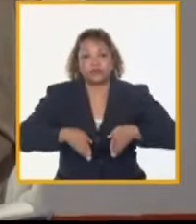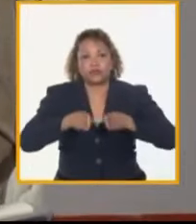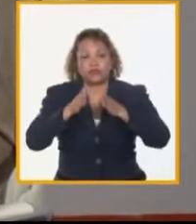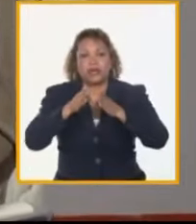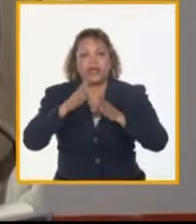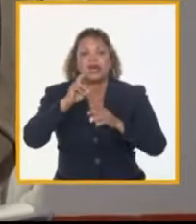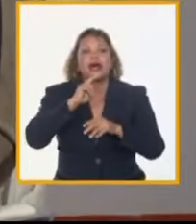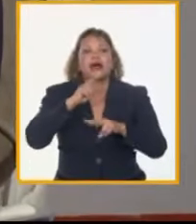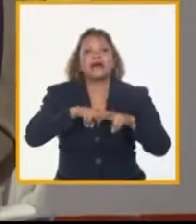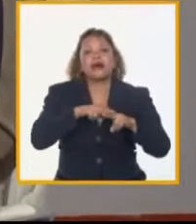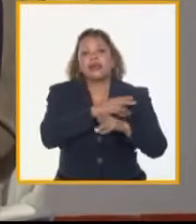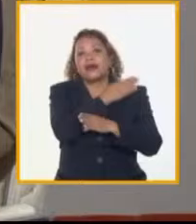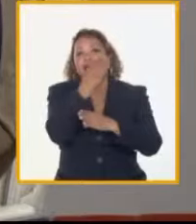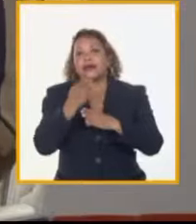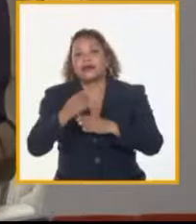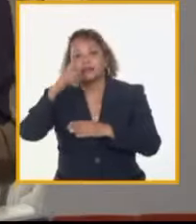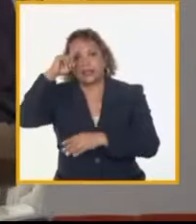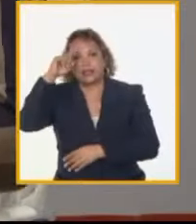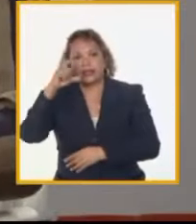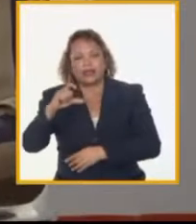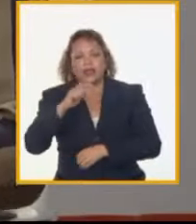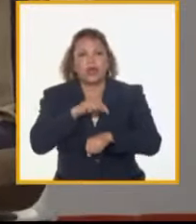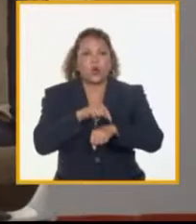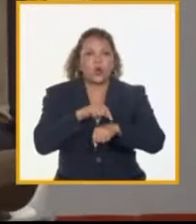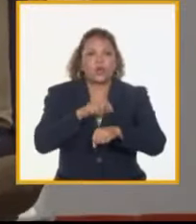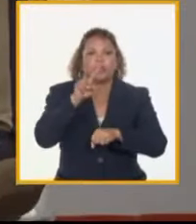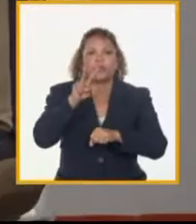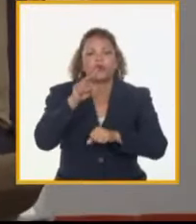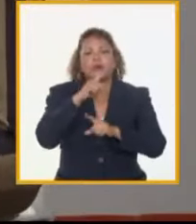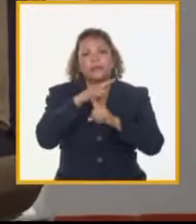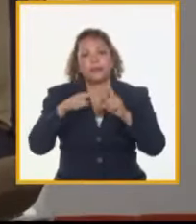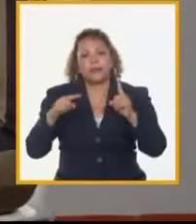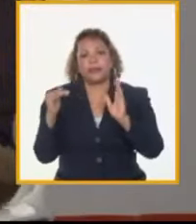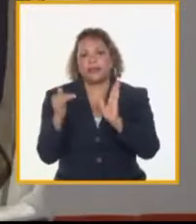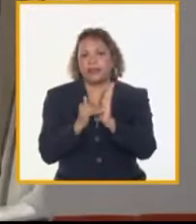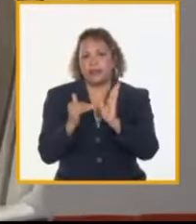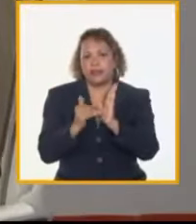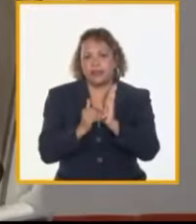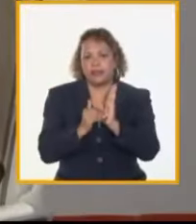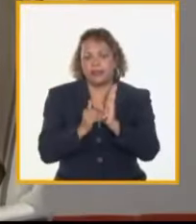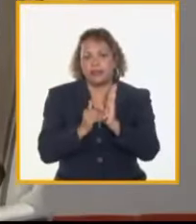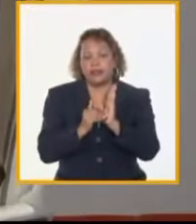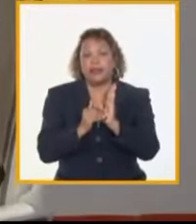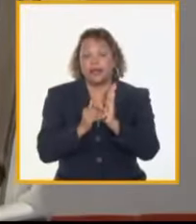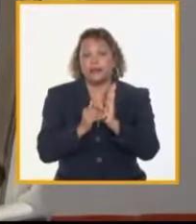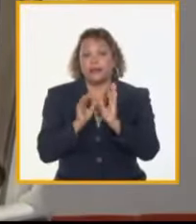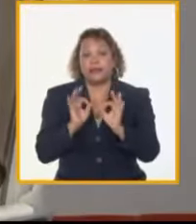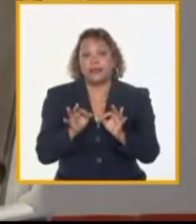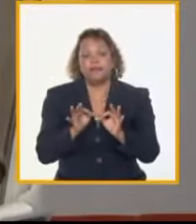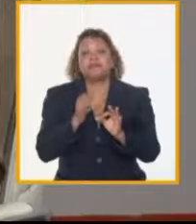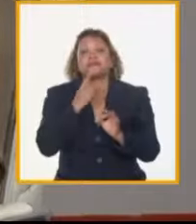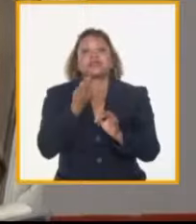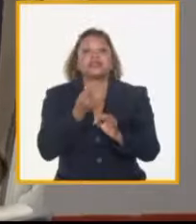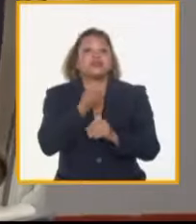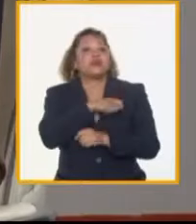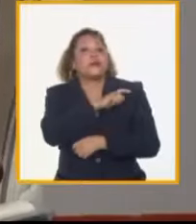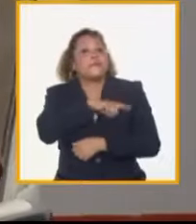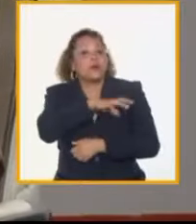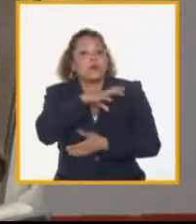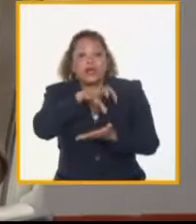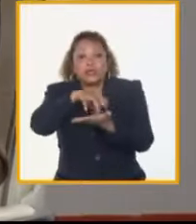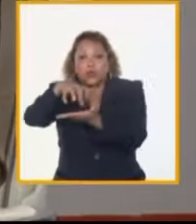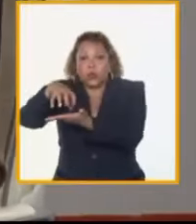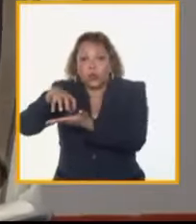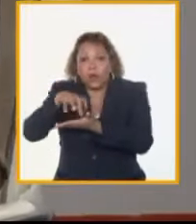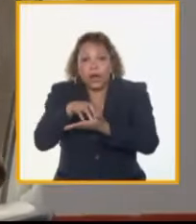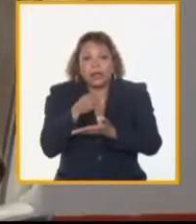Clara, 2:30 de la tarde, en donde tiene asignación los propios poblados que